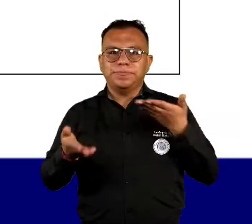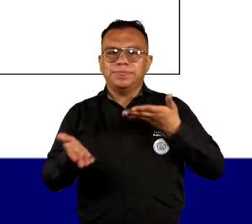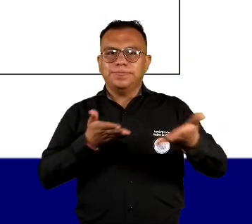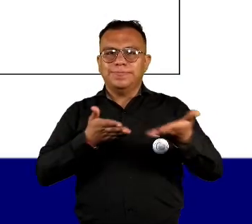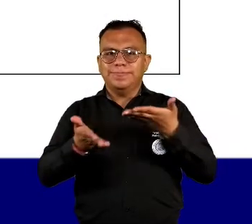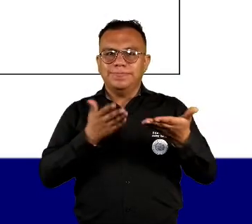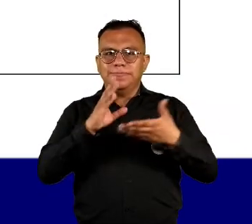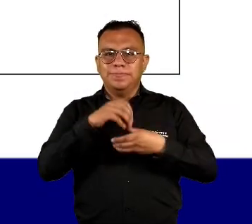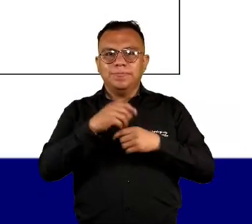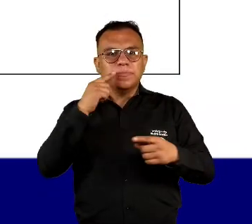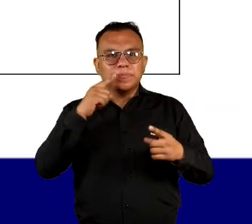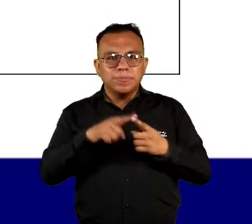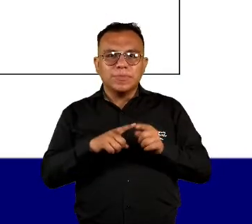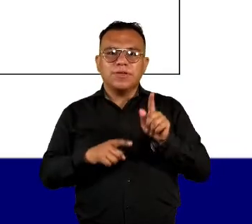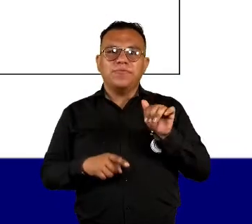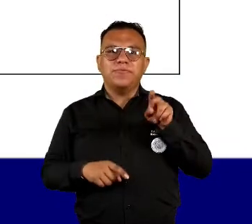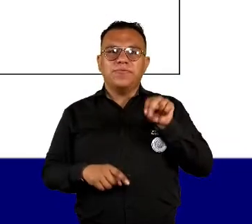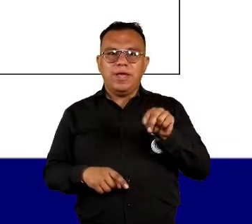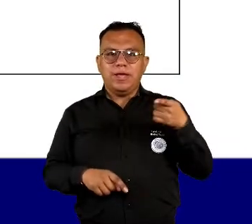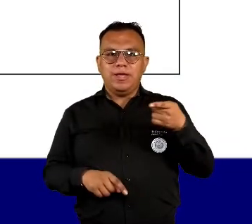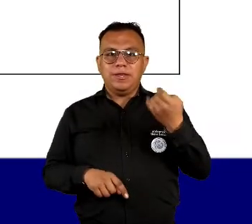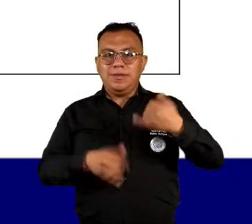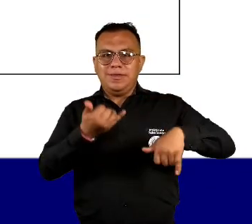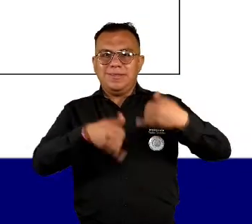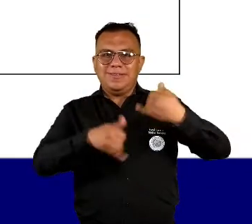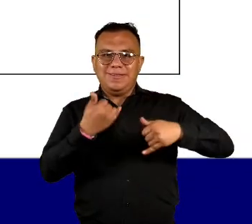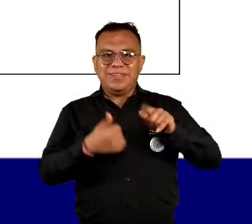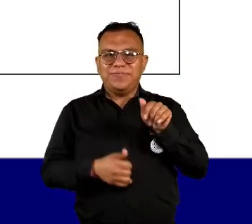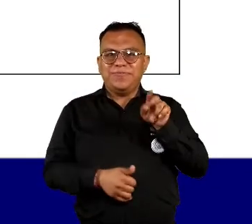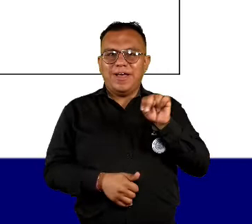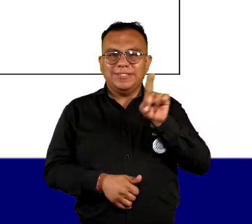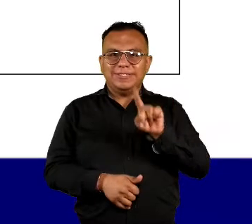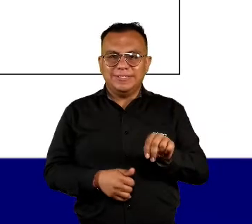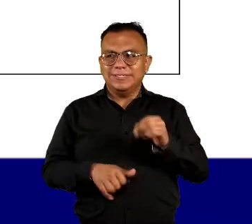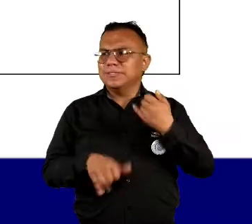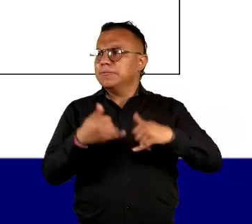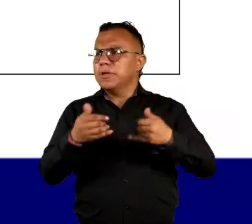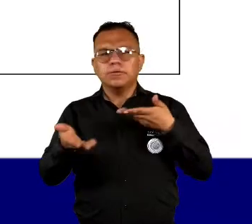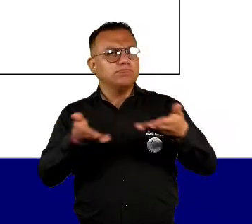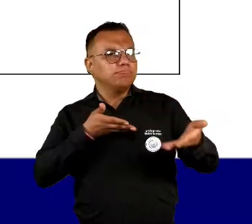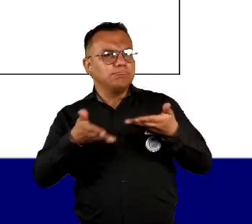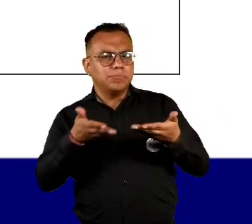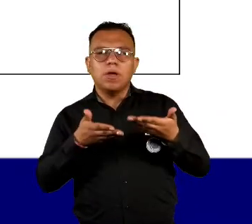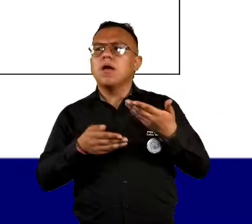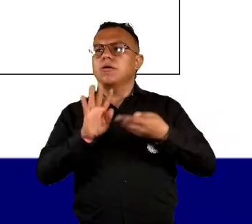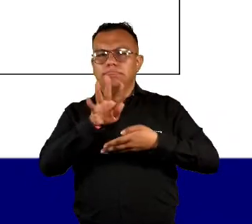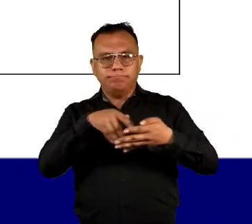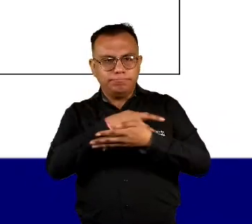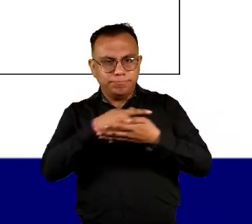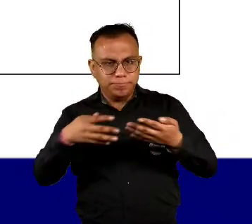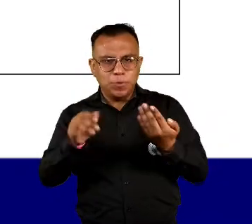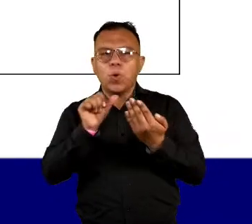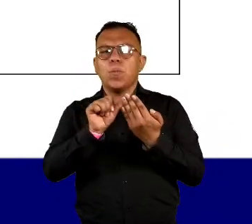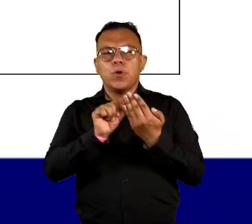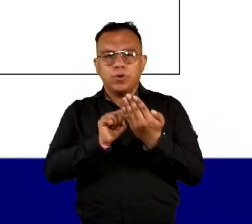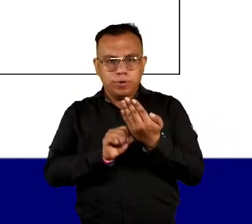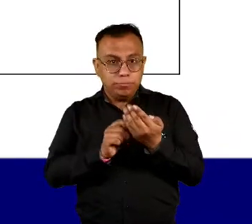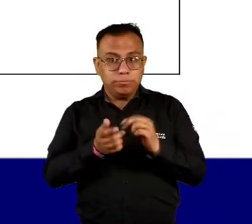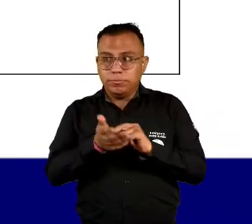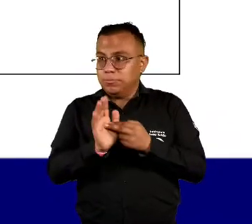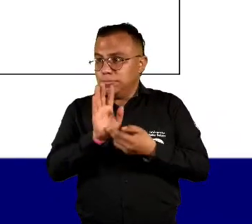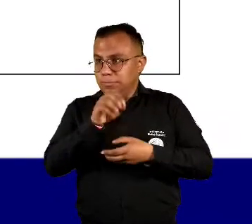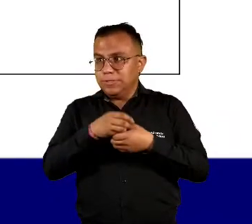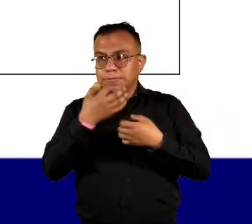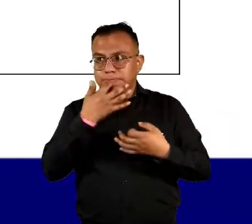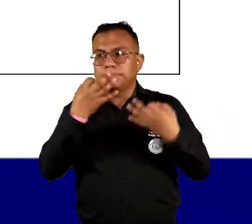para fun games Pero qué servicios servicios de programación no servicio de arte porque